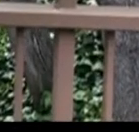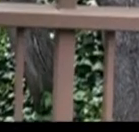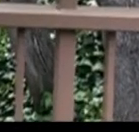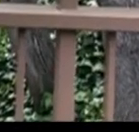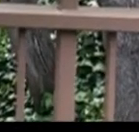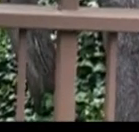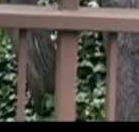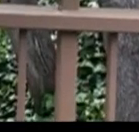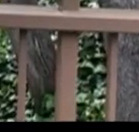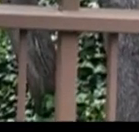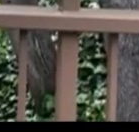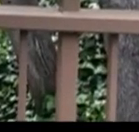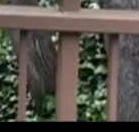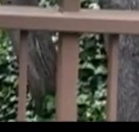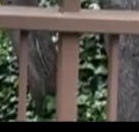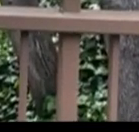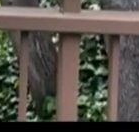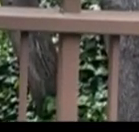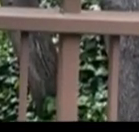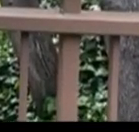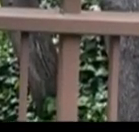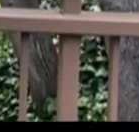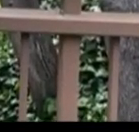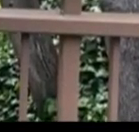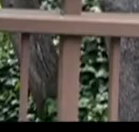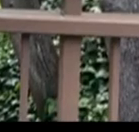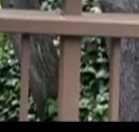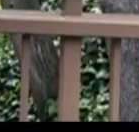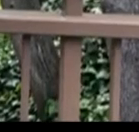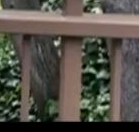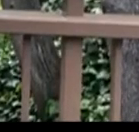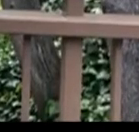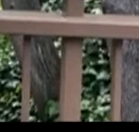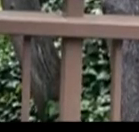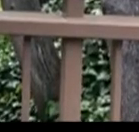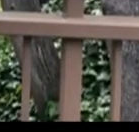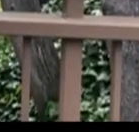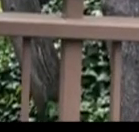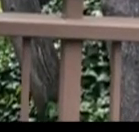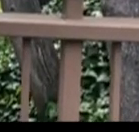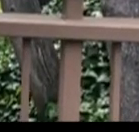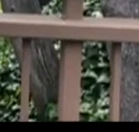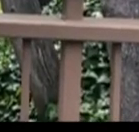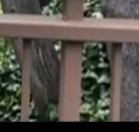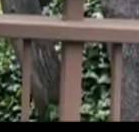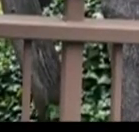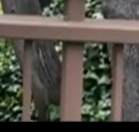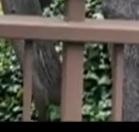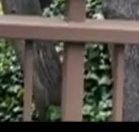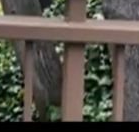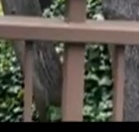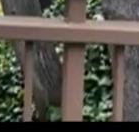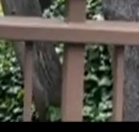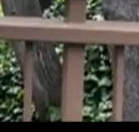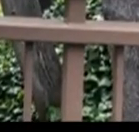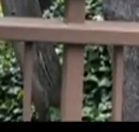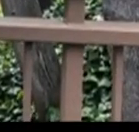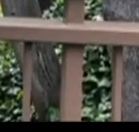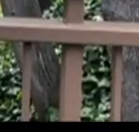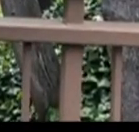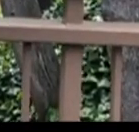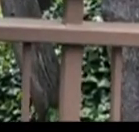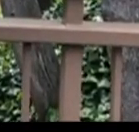regiones del país latinoamericano y vamos a estar conversando con personas encargadas de la comunicación de Stanford. También